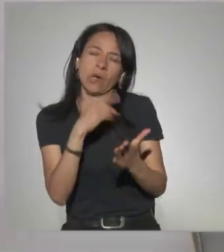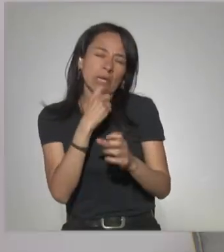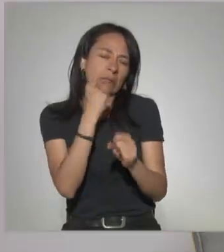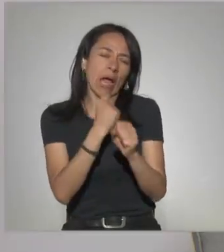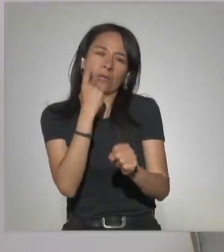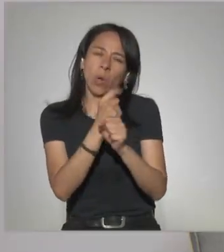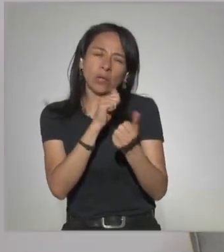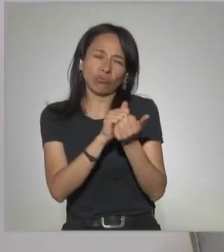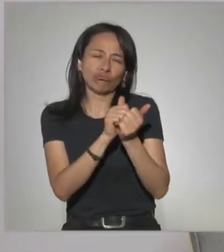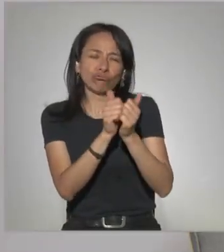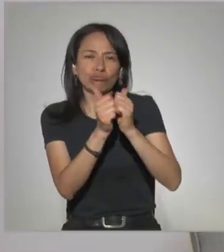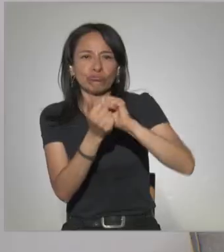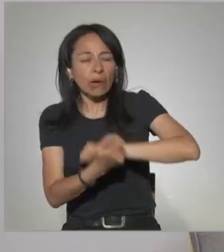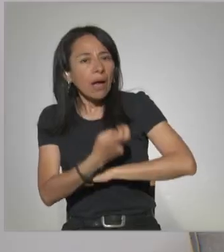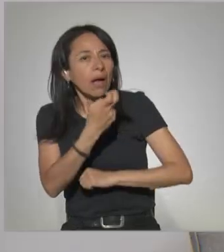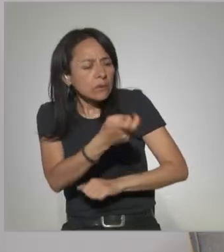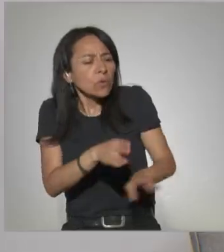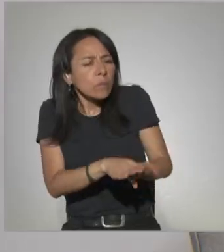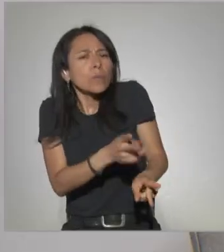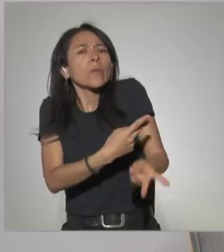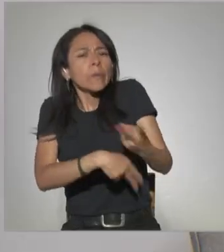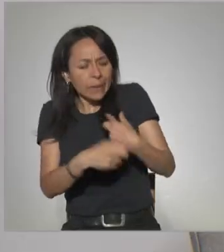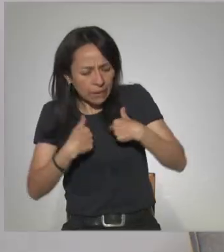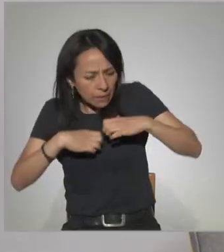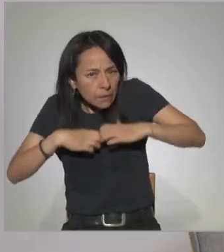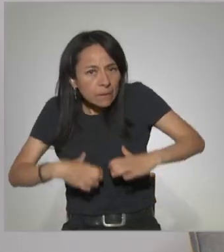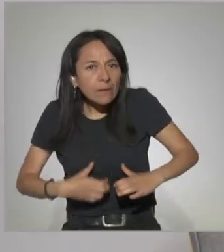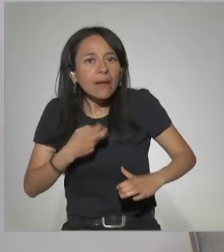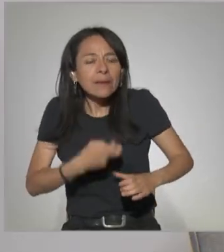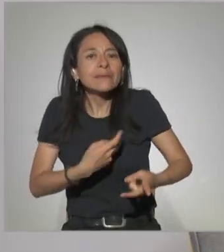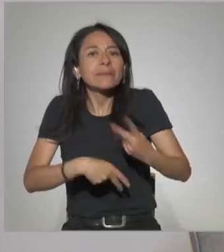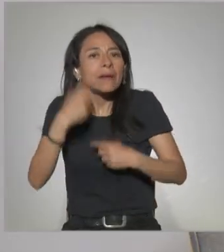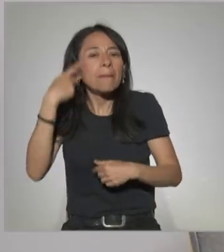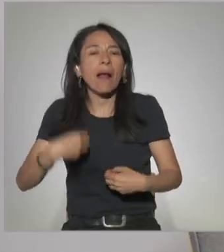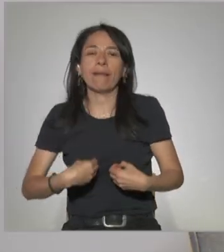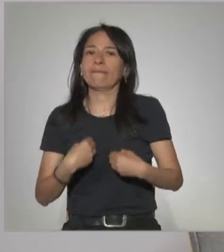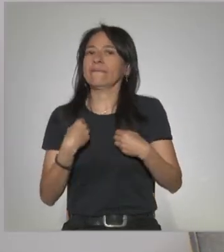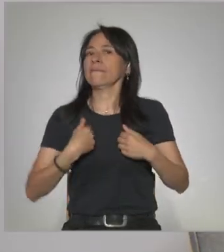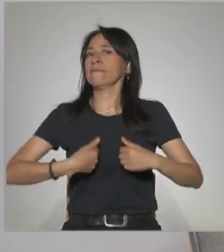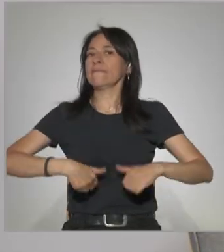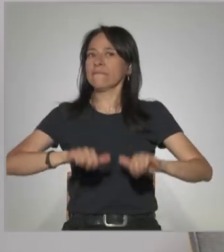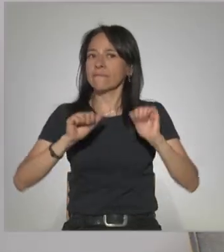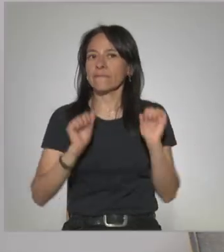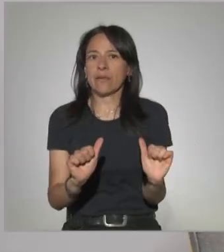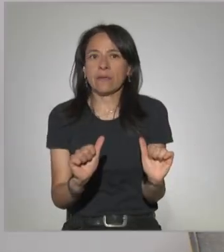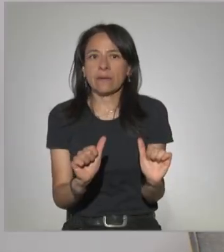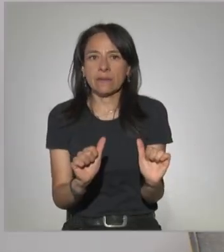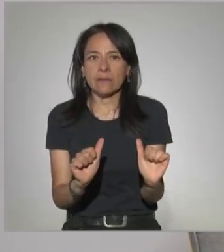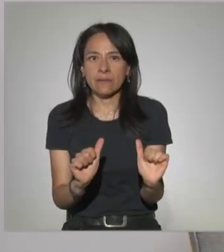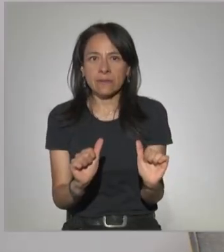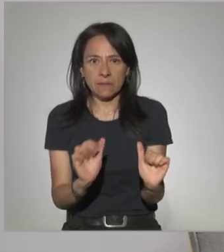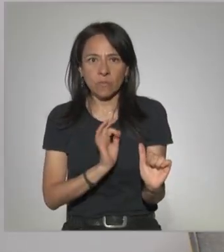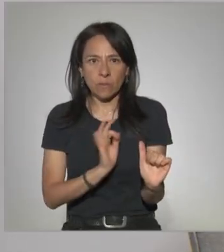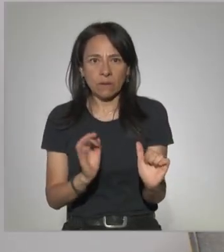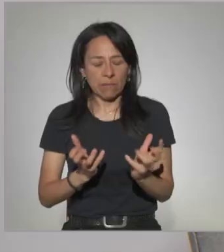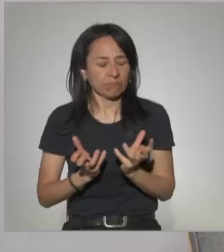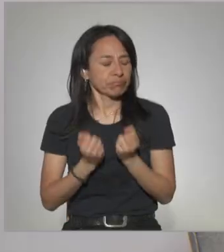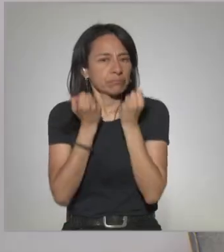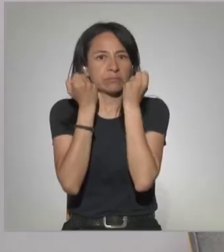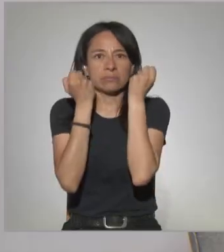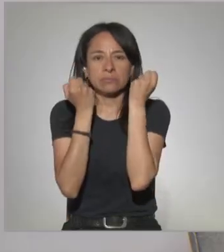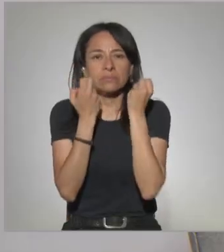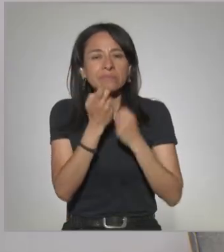este mecanismo se desarrolló pues, principalmente para sobrevivir. Entonces, el mecanismo principalmente te lleva como a